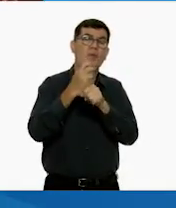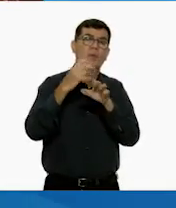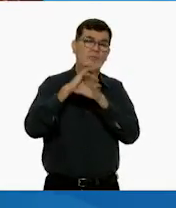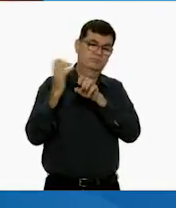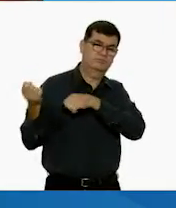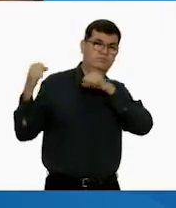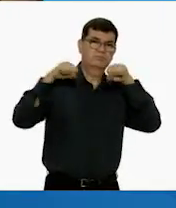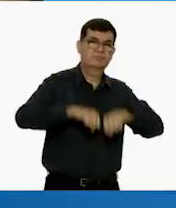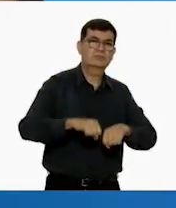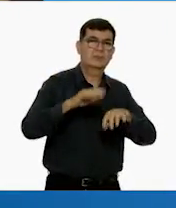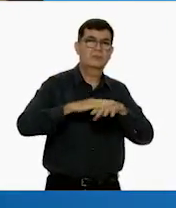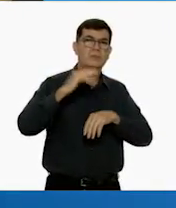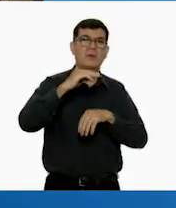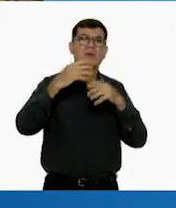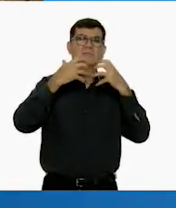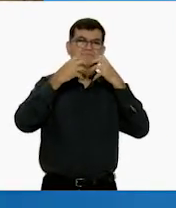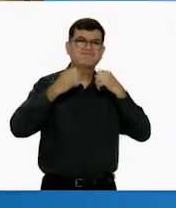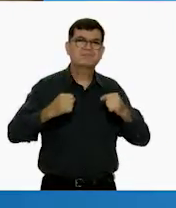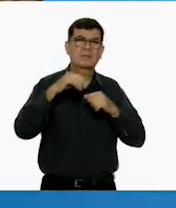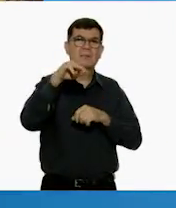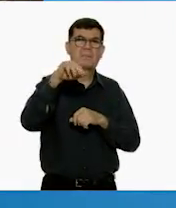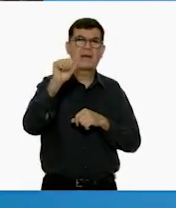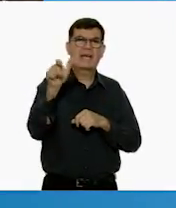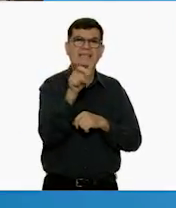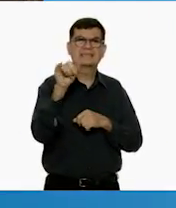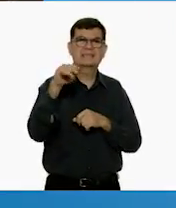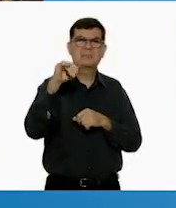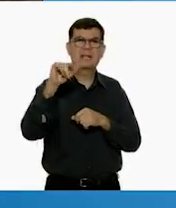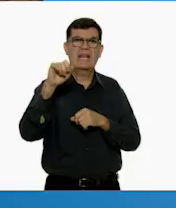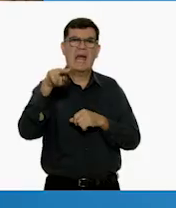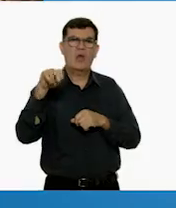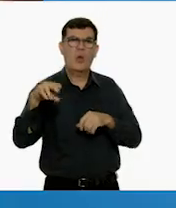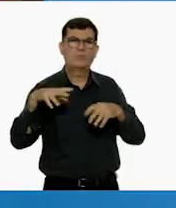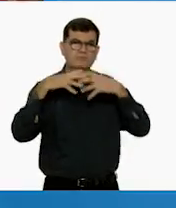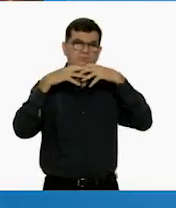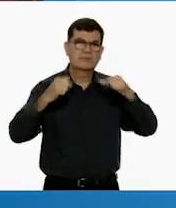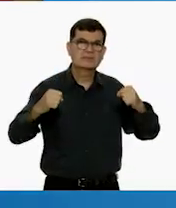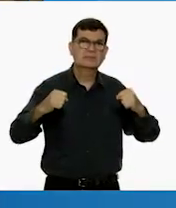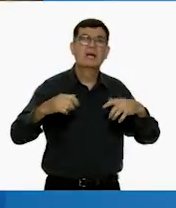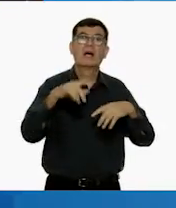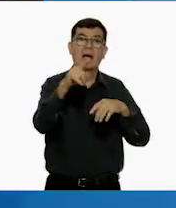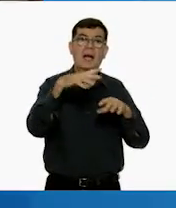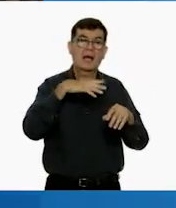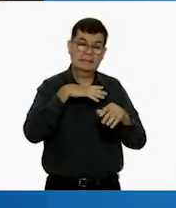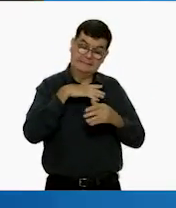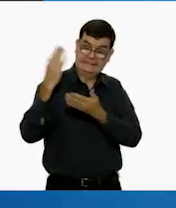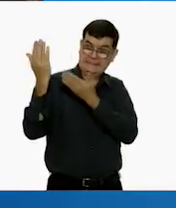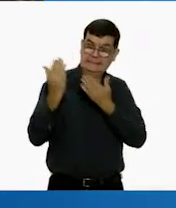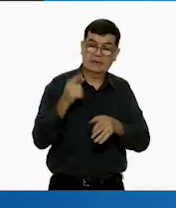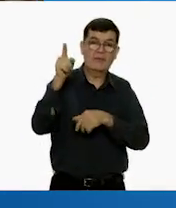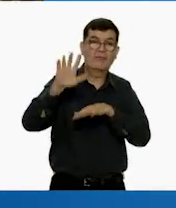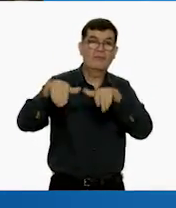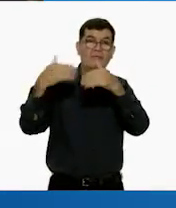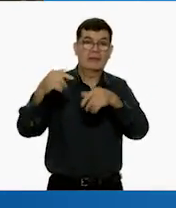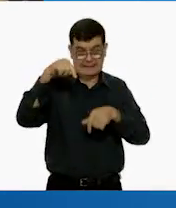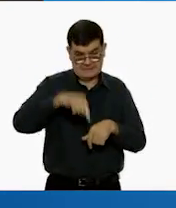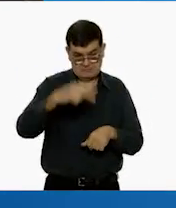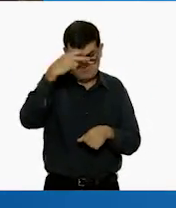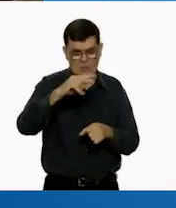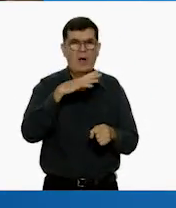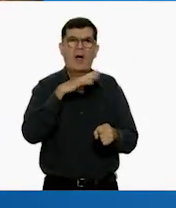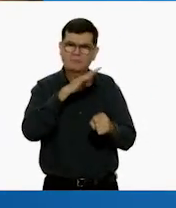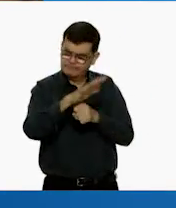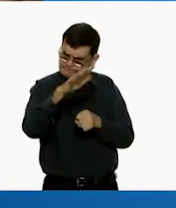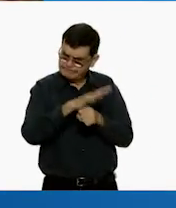¿no? Que siempre se ha querido representar ese periodo como que nos vino de fuera, ¿no? Pero lo cierto es que en México había